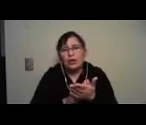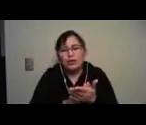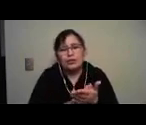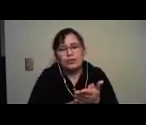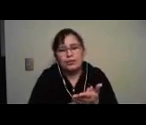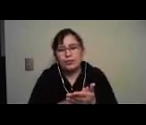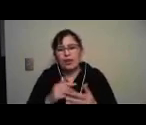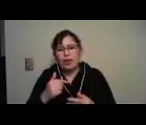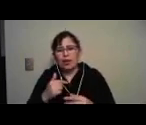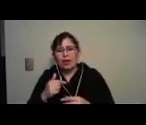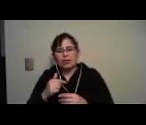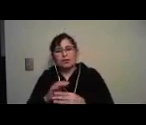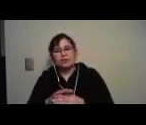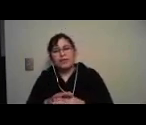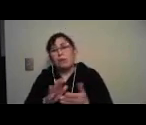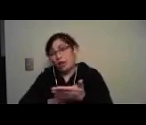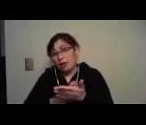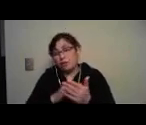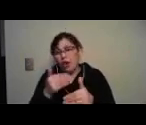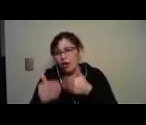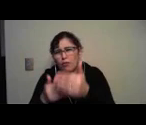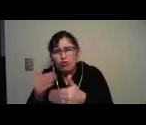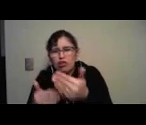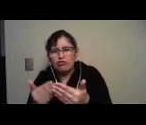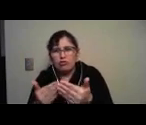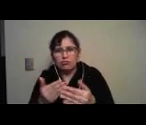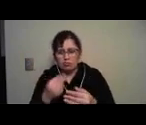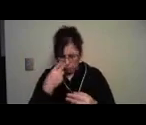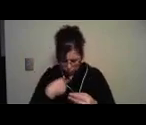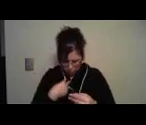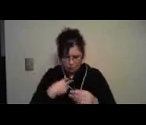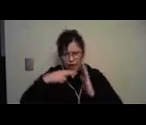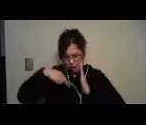al propio proceso de introspección que cada persona puede realizar.